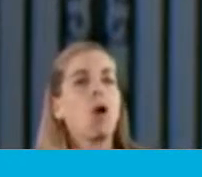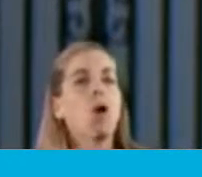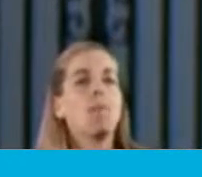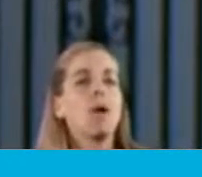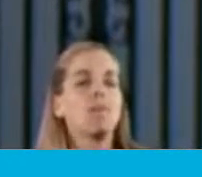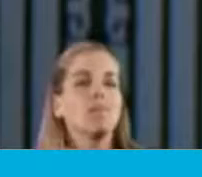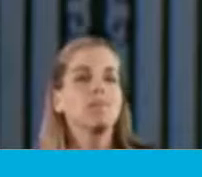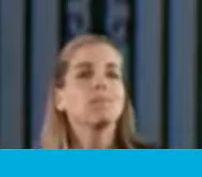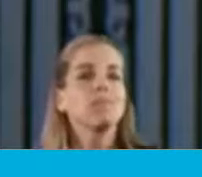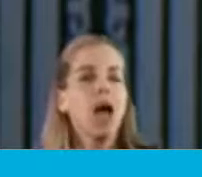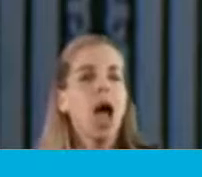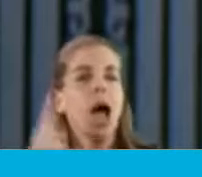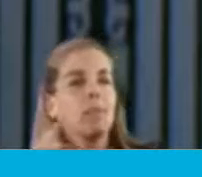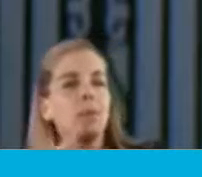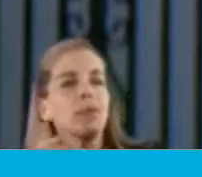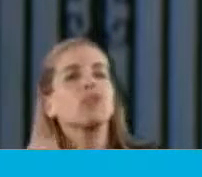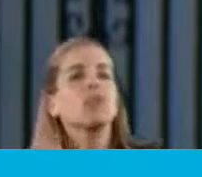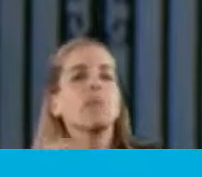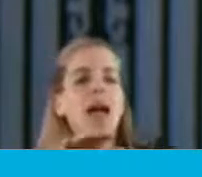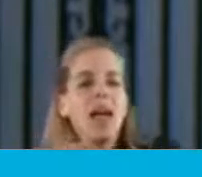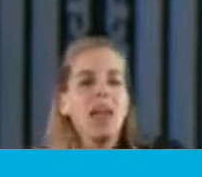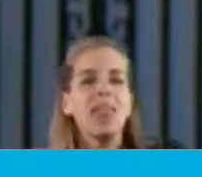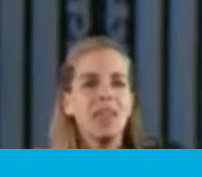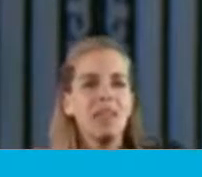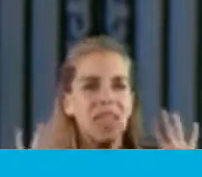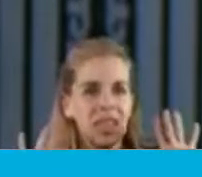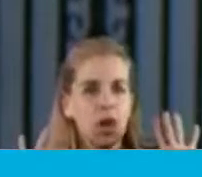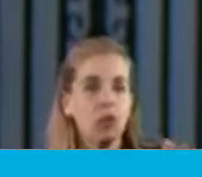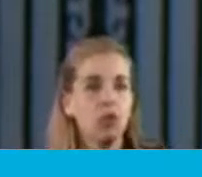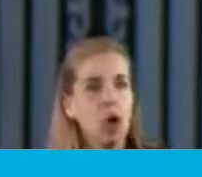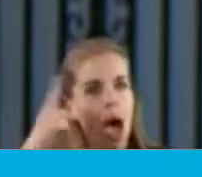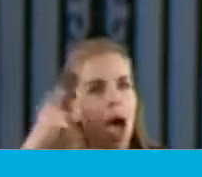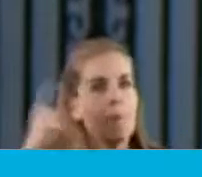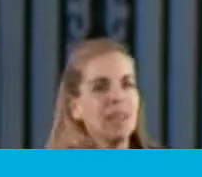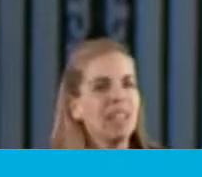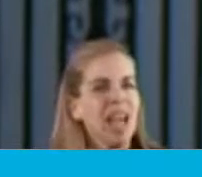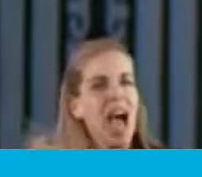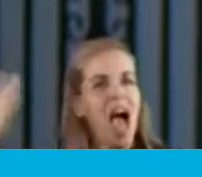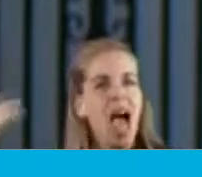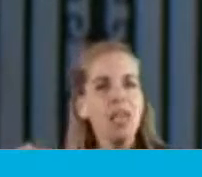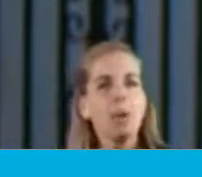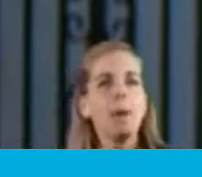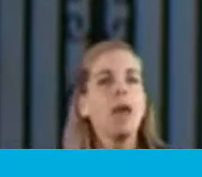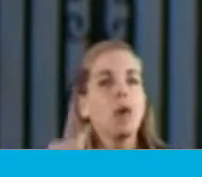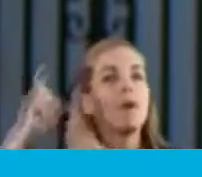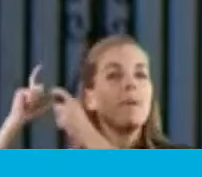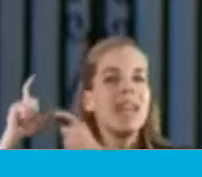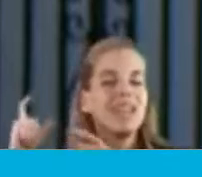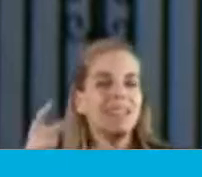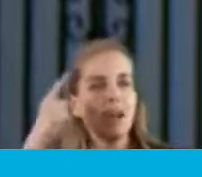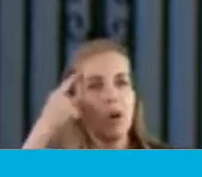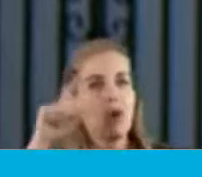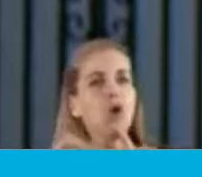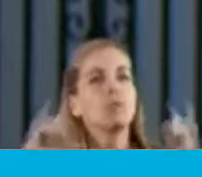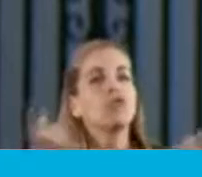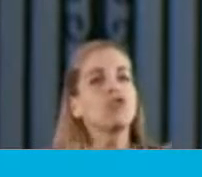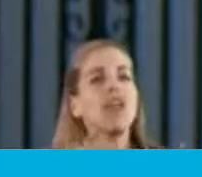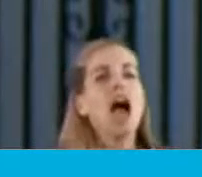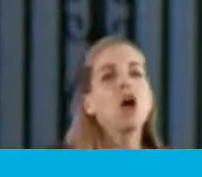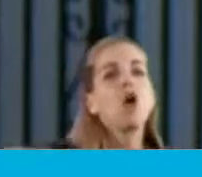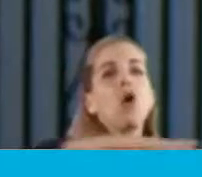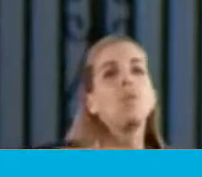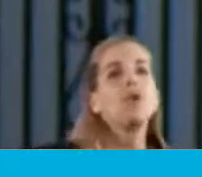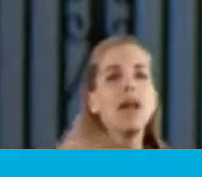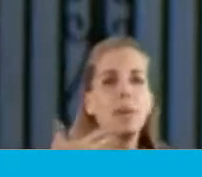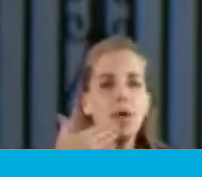dividirnos. La historia grande de nuestro país me ha enseñado que para poder avanzar como comunidad que somos,